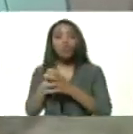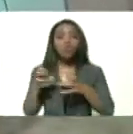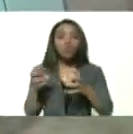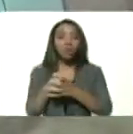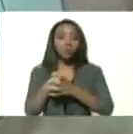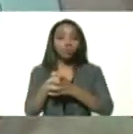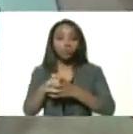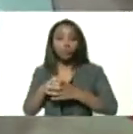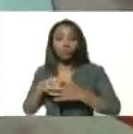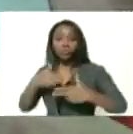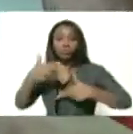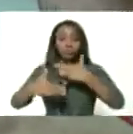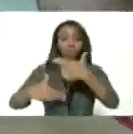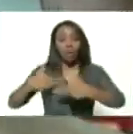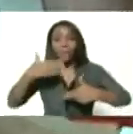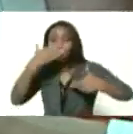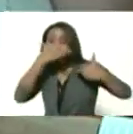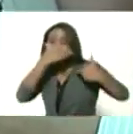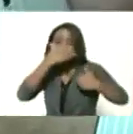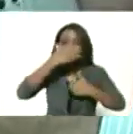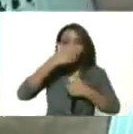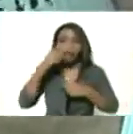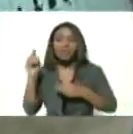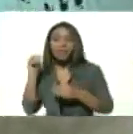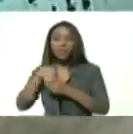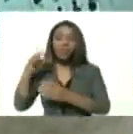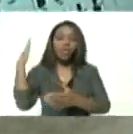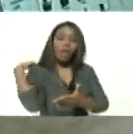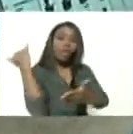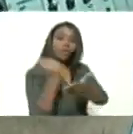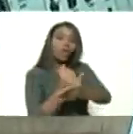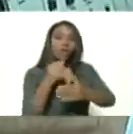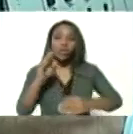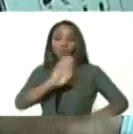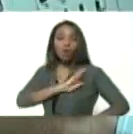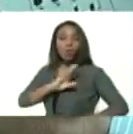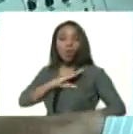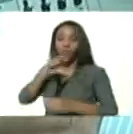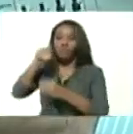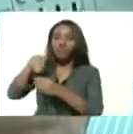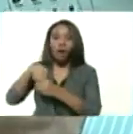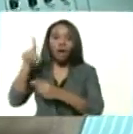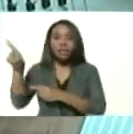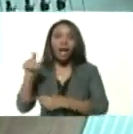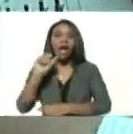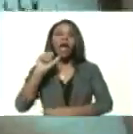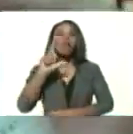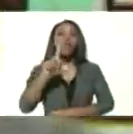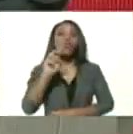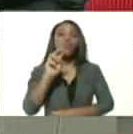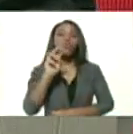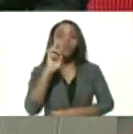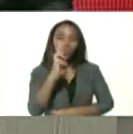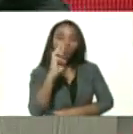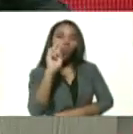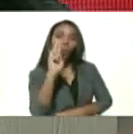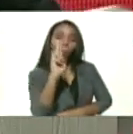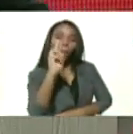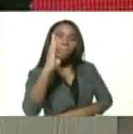mercenarios, paramilitares, desertores y traidores, a donde pertenecía Rubén Darío Fernández